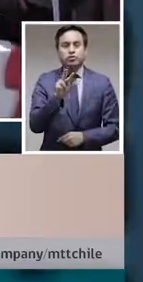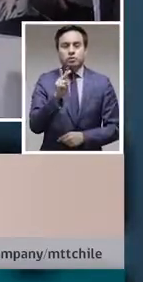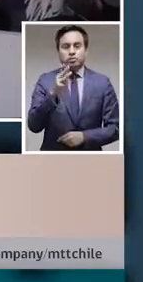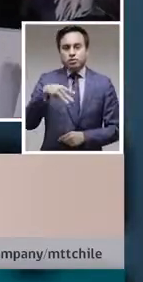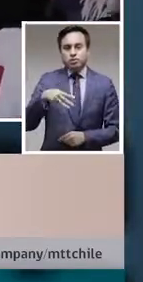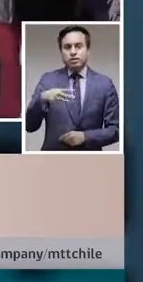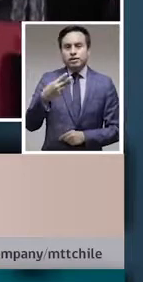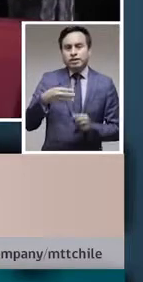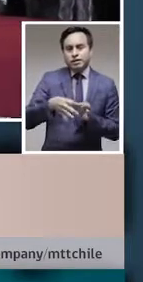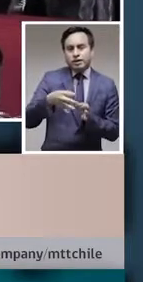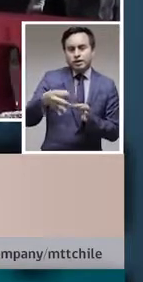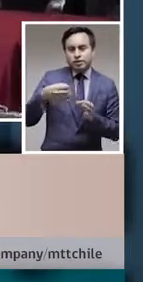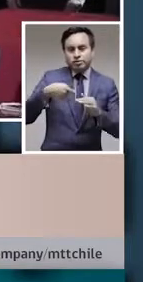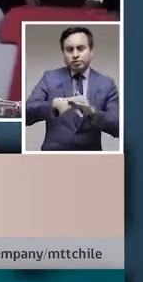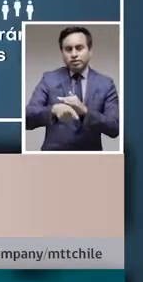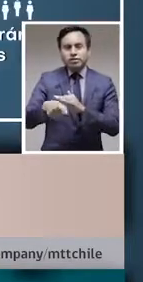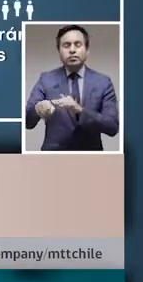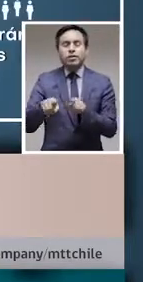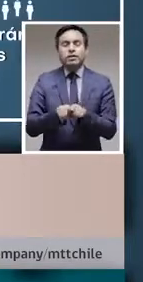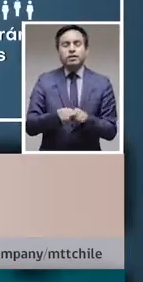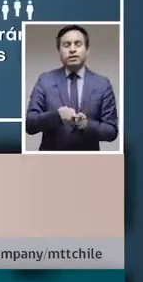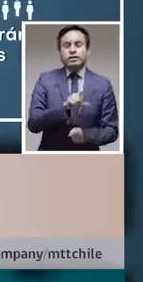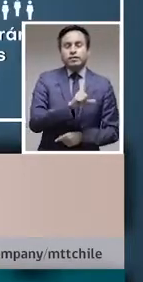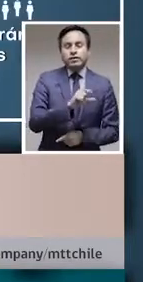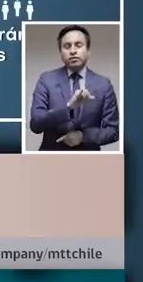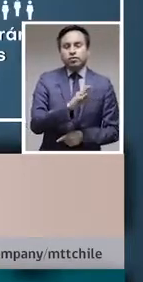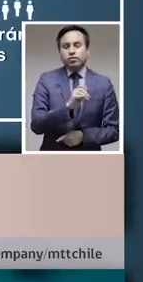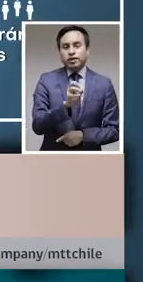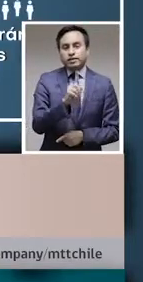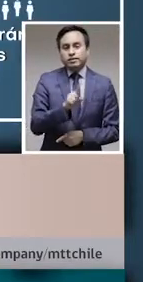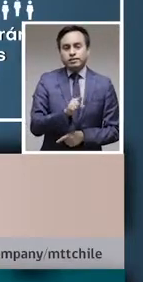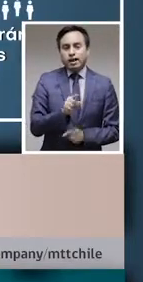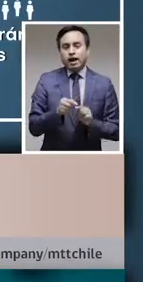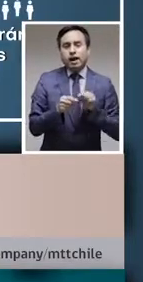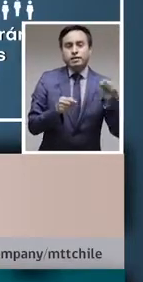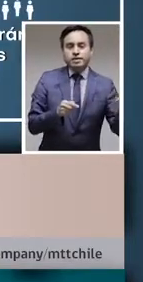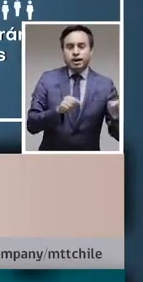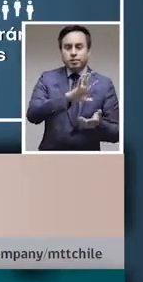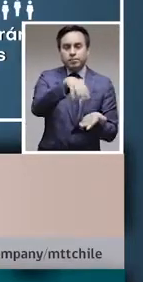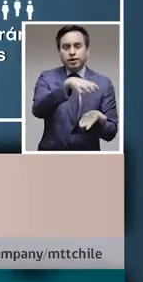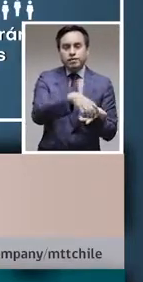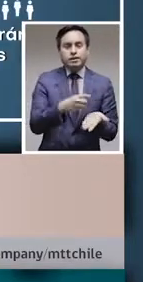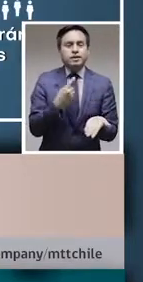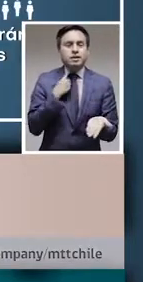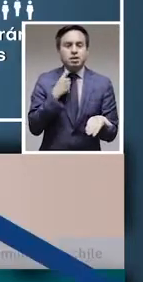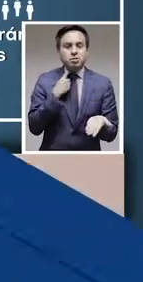3 estaciones, desde Los Libertadores hasta la Plaza de Quilicura.